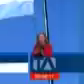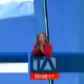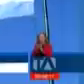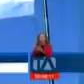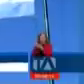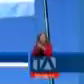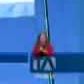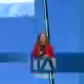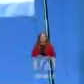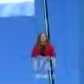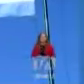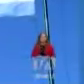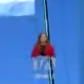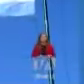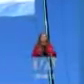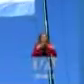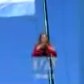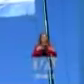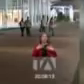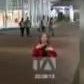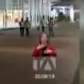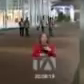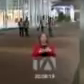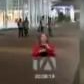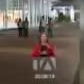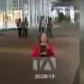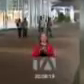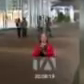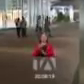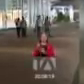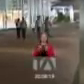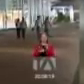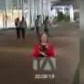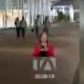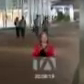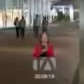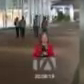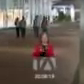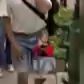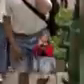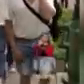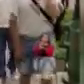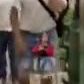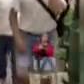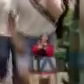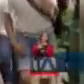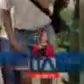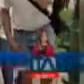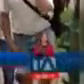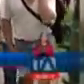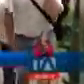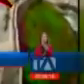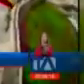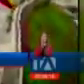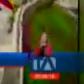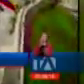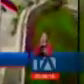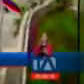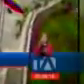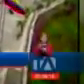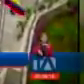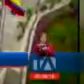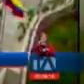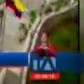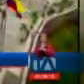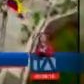colaboración. Recalcó que deja a Guayaquil en marcha con uno de los presupuestos más altos de la historia, con proyectos encaminados que la deja